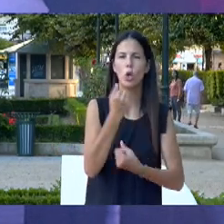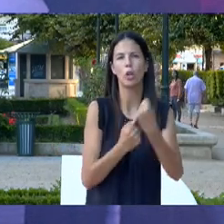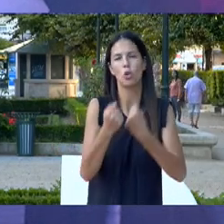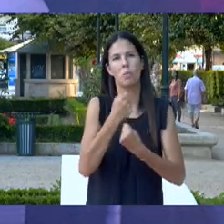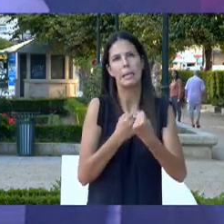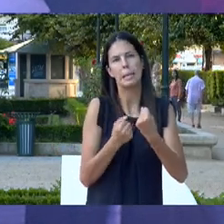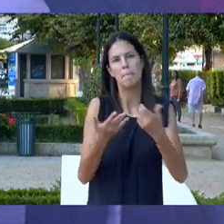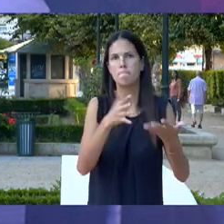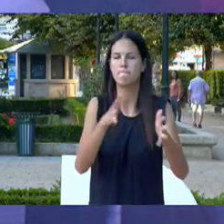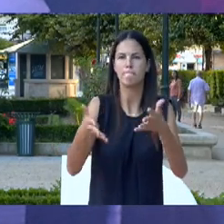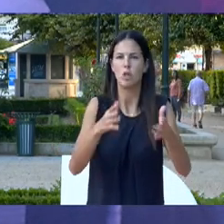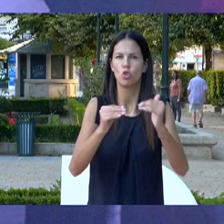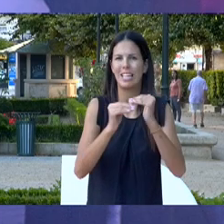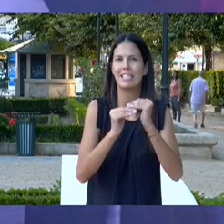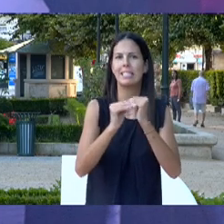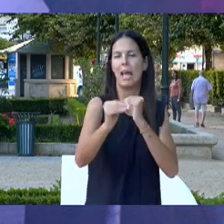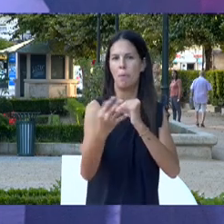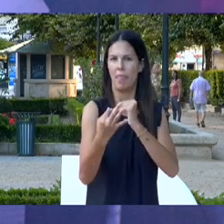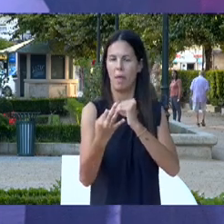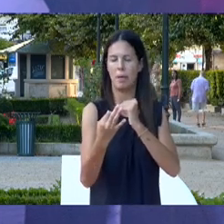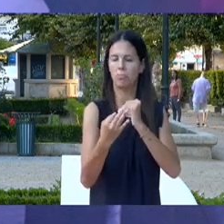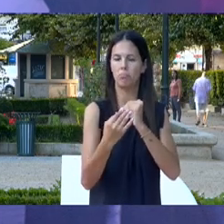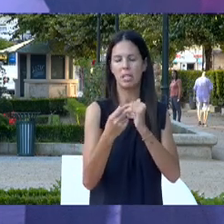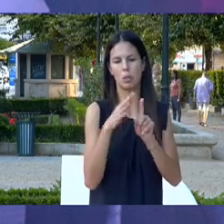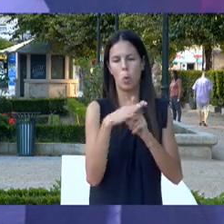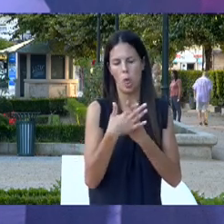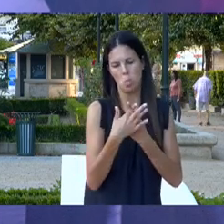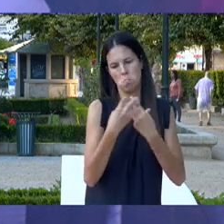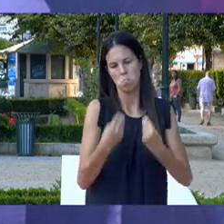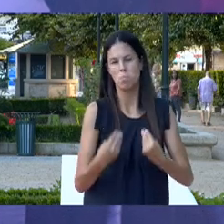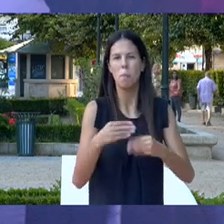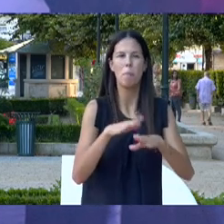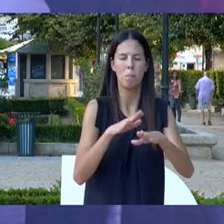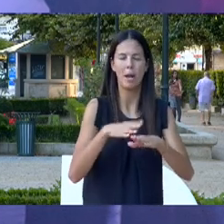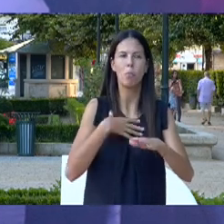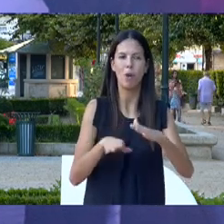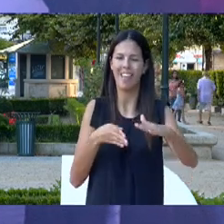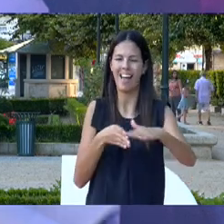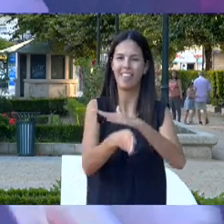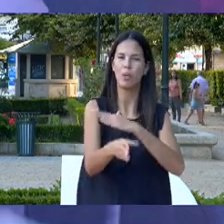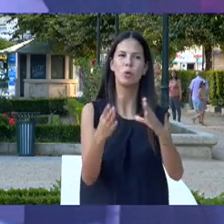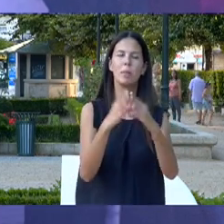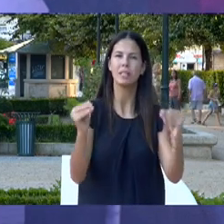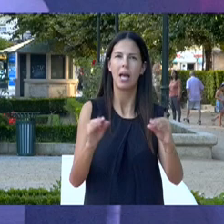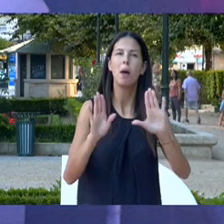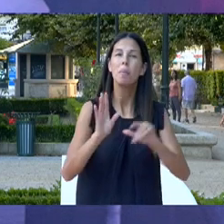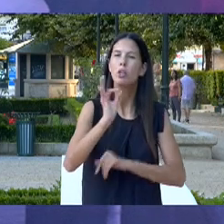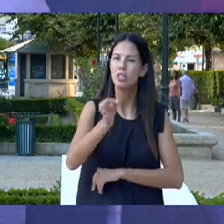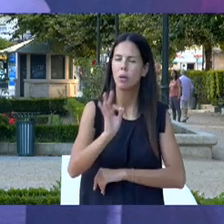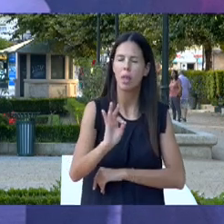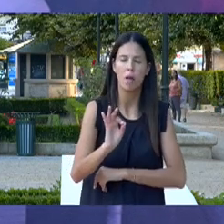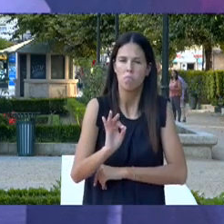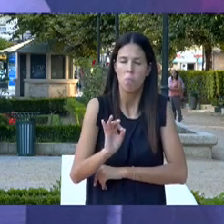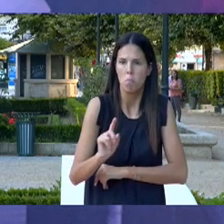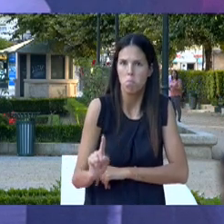menos estable, máis ou menos decente, digamos, para poder acudir á universidade, pero tamén é verdade que foi unha pioneira